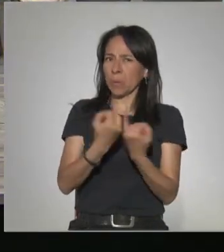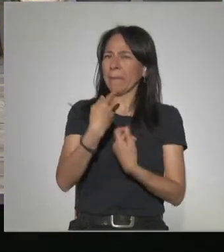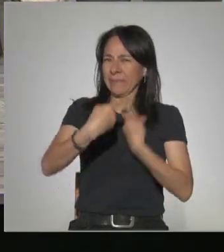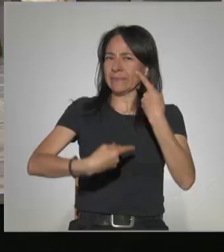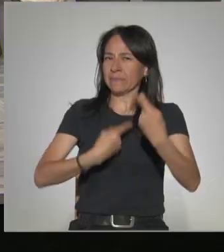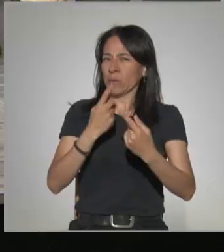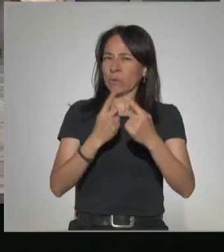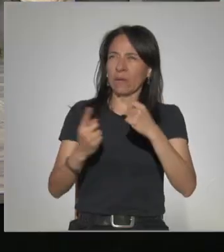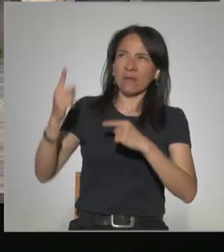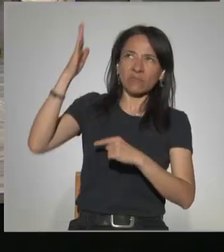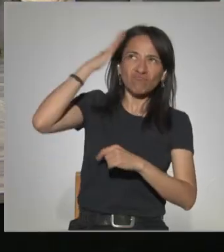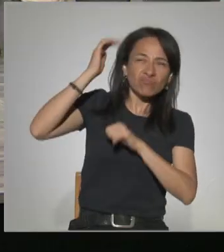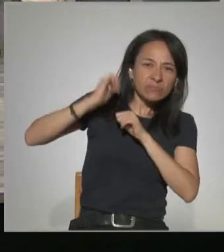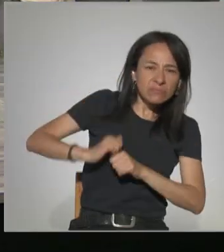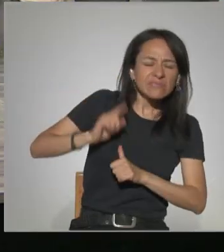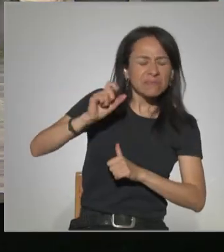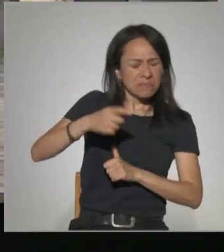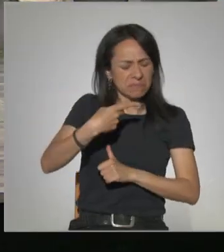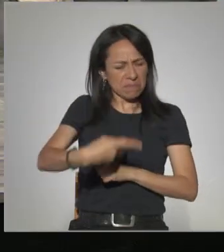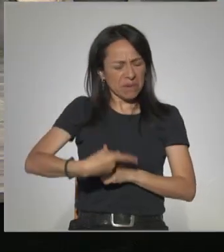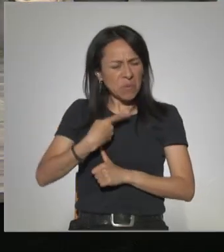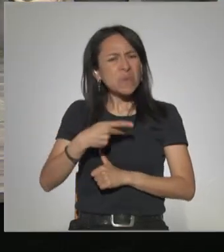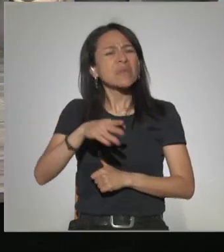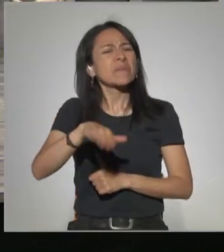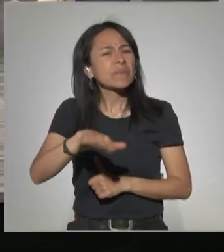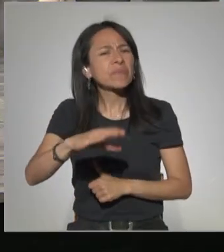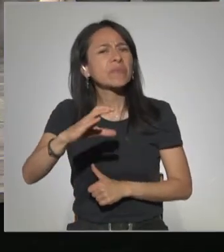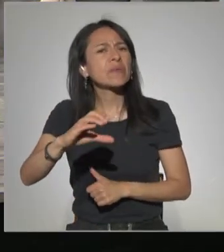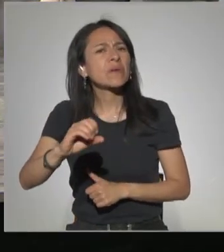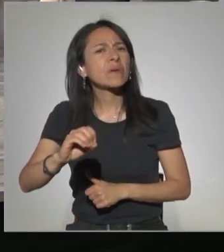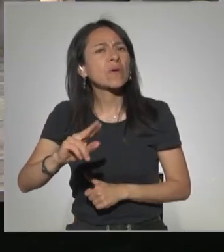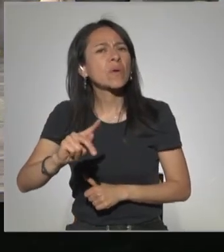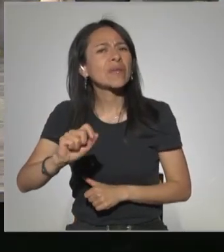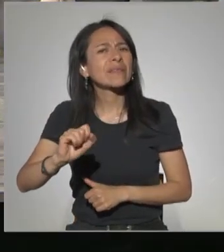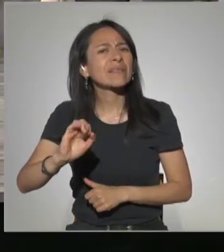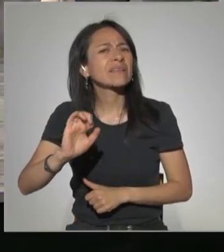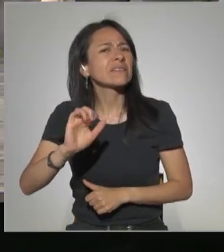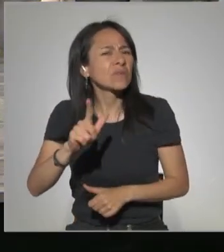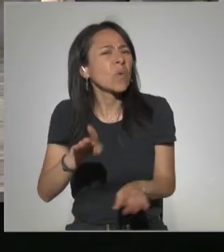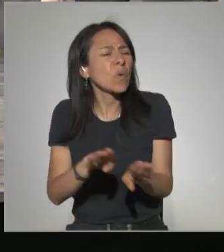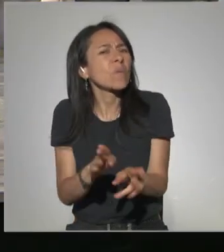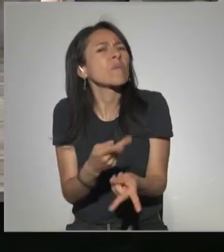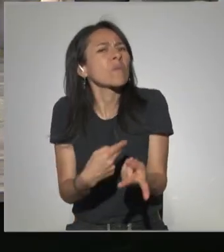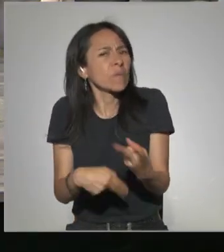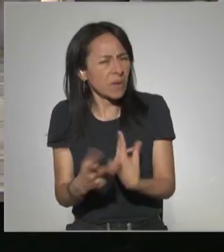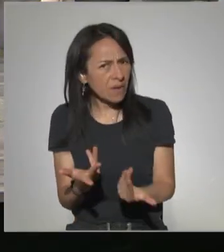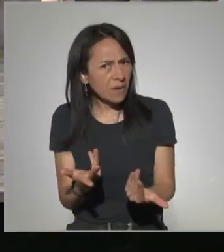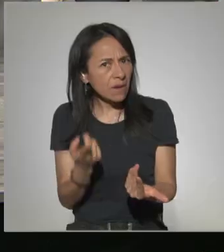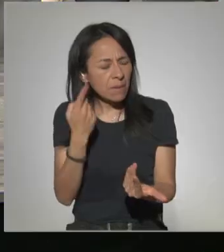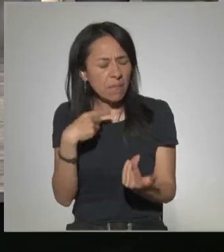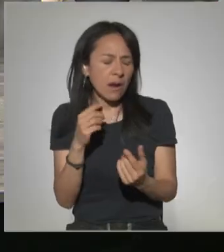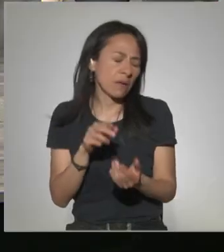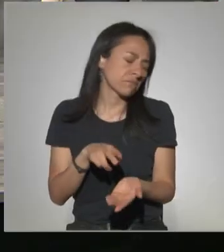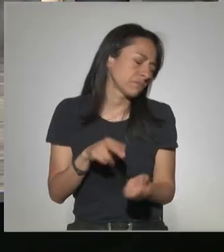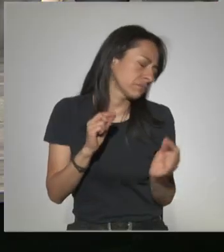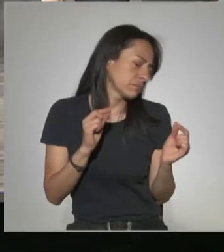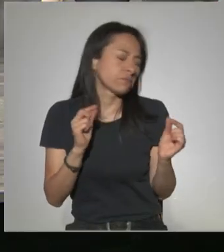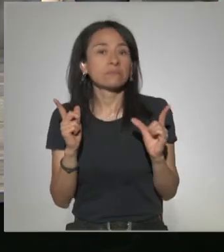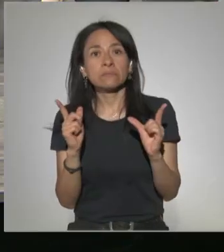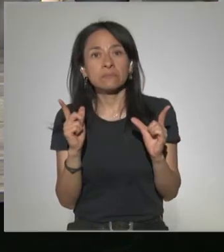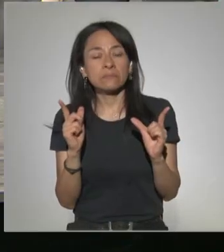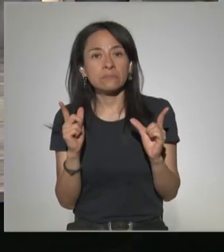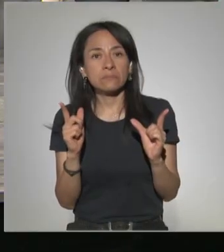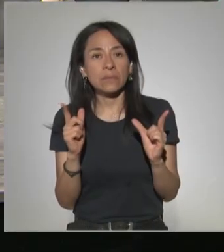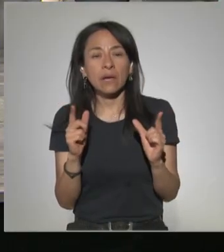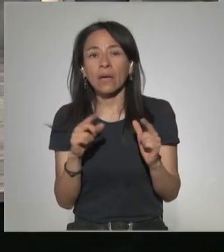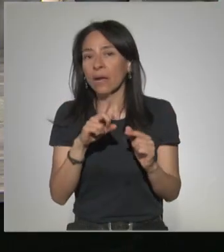producción que si el cortisol surge en un momento, o sea, para despertarnos, por ejemplo, y se mantiene en el cuerpo